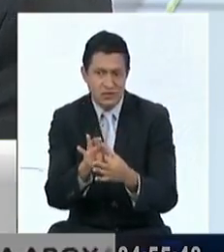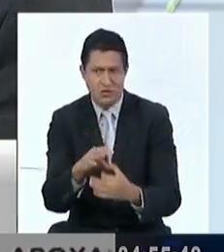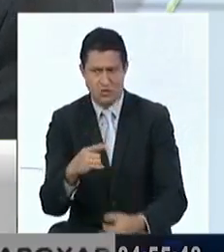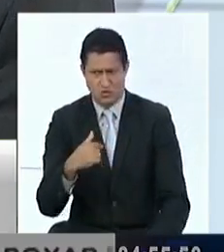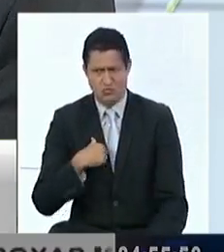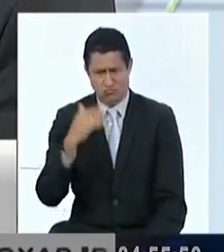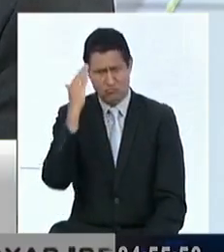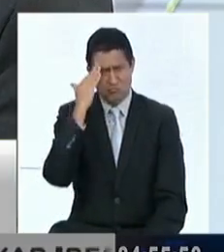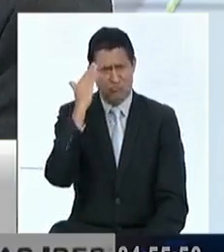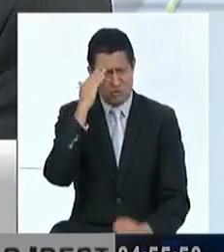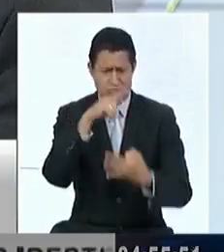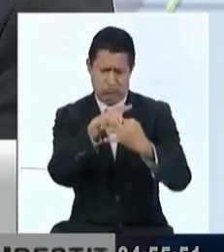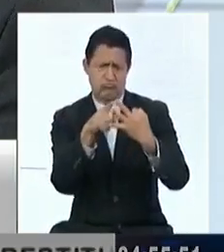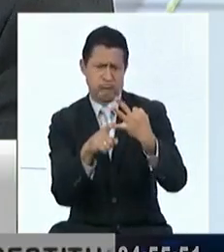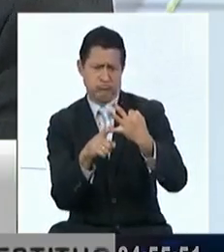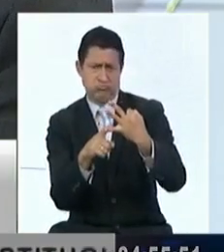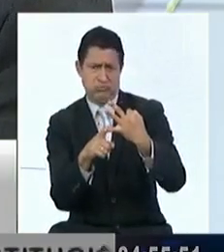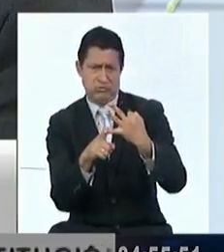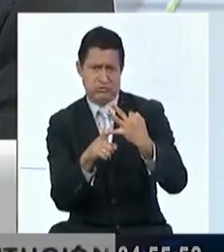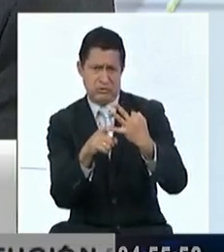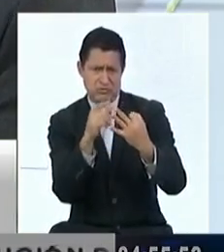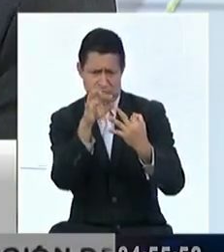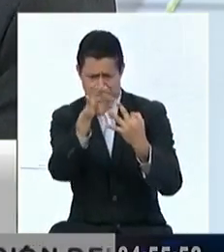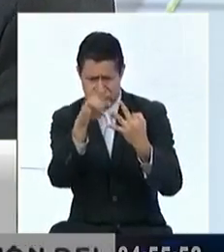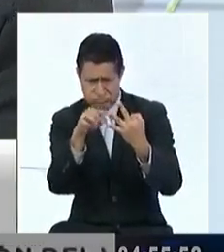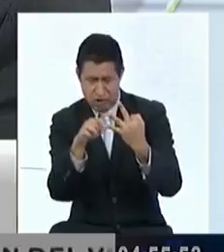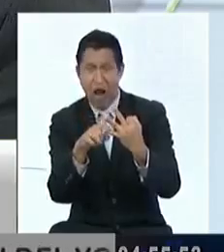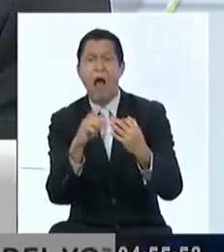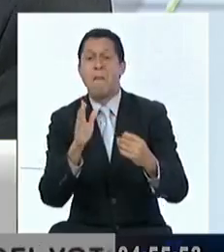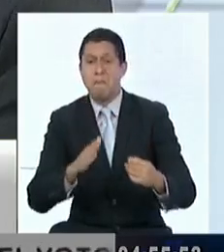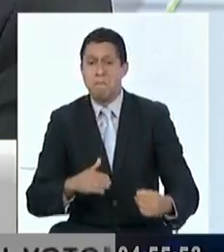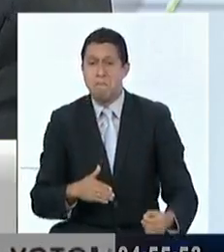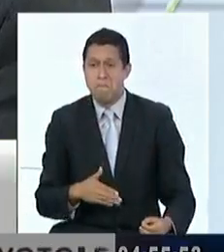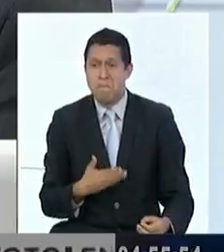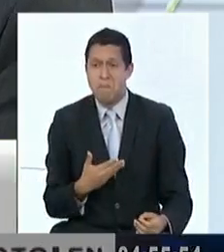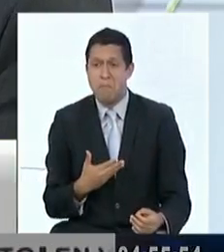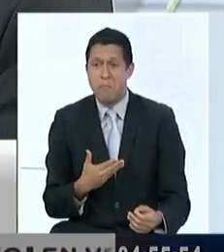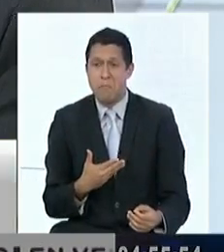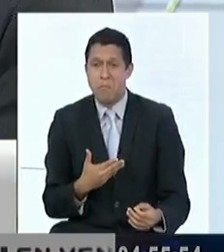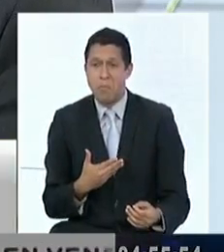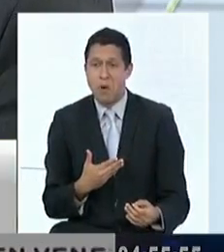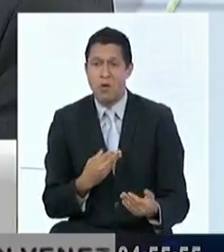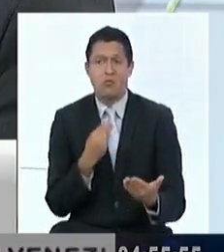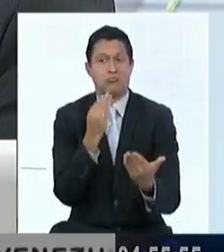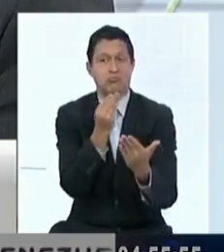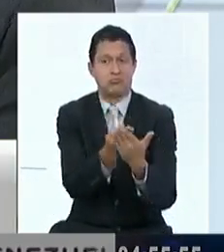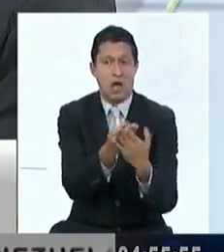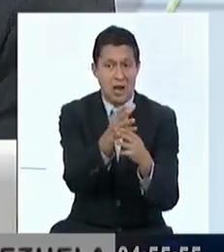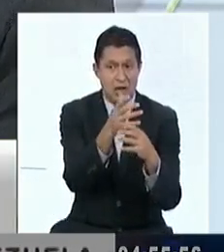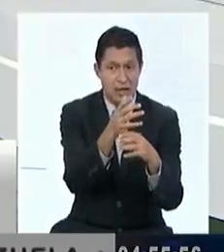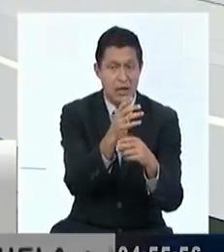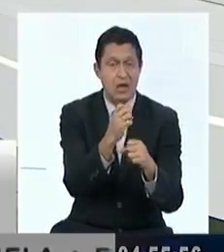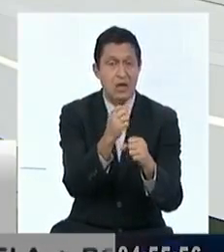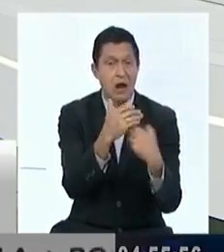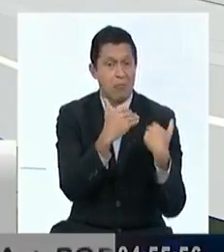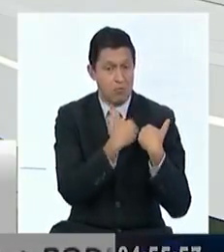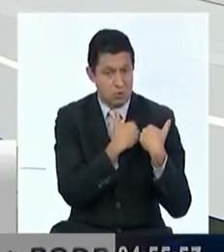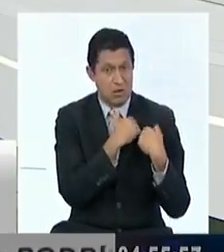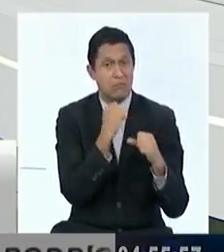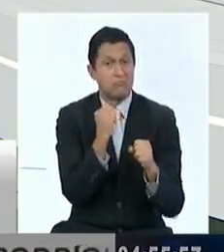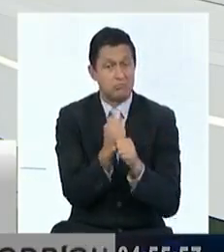identificar cuál es la motivación de ese trabajador automáticamente le puedo atribuir responsabilidades y tareas que